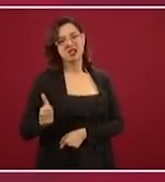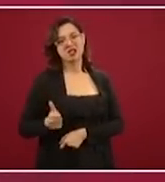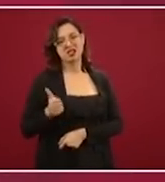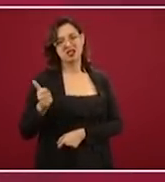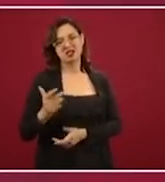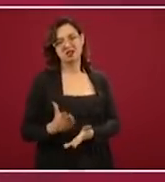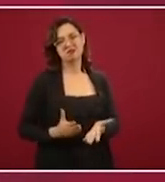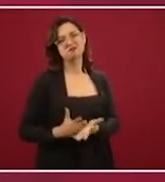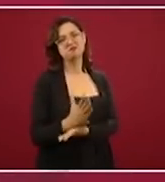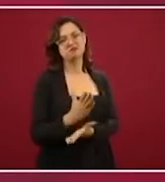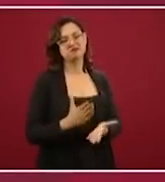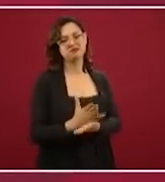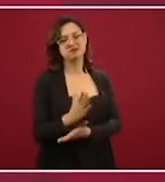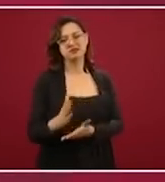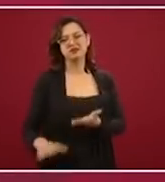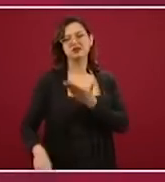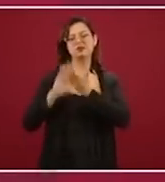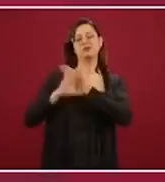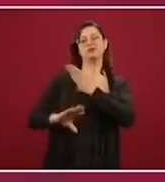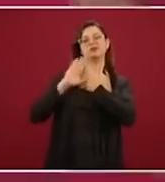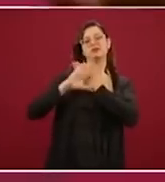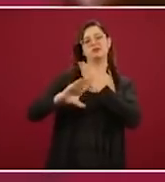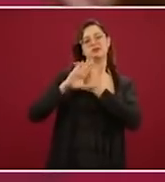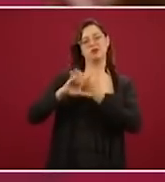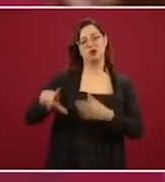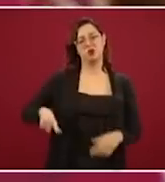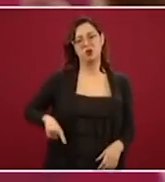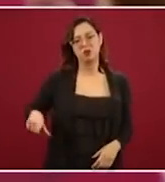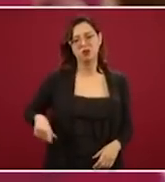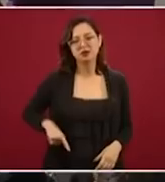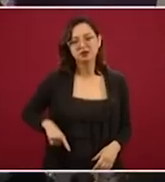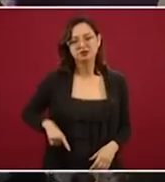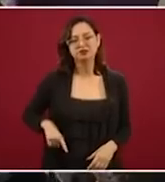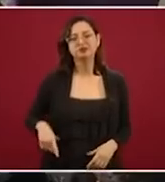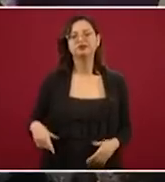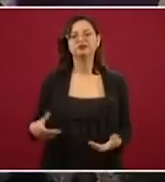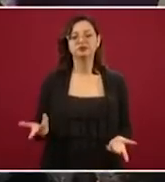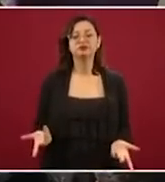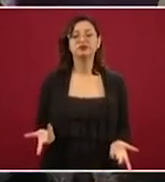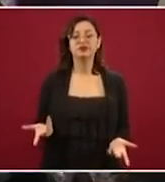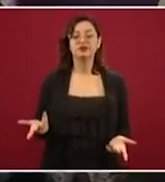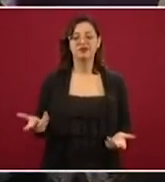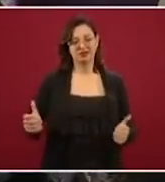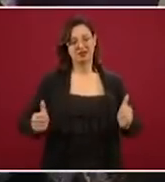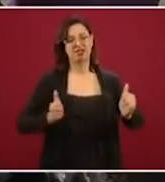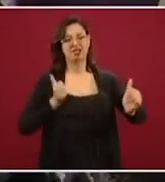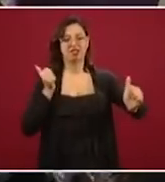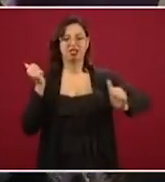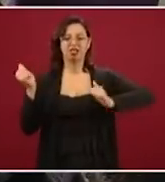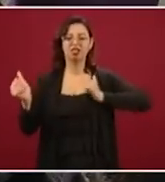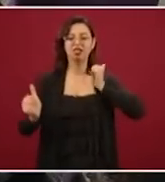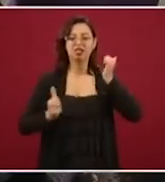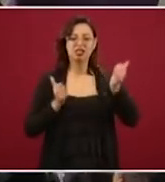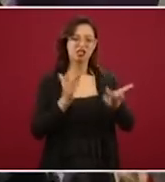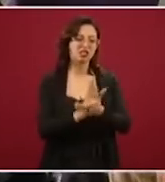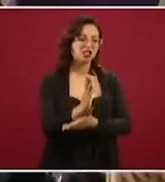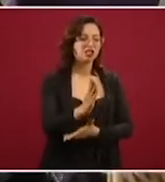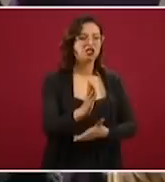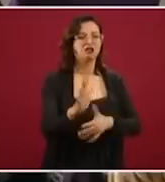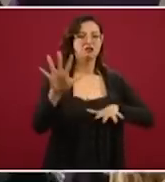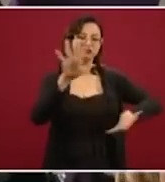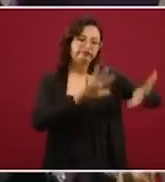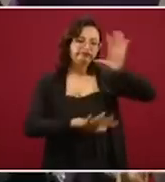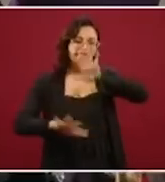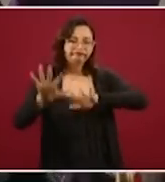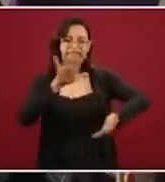ojos y aprovechan el movimiento para